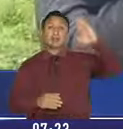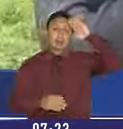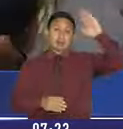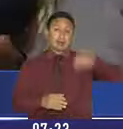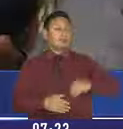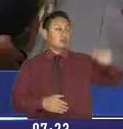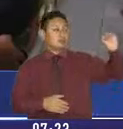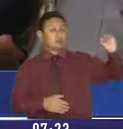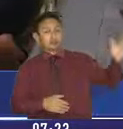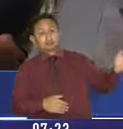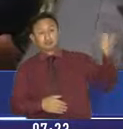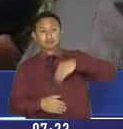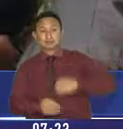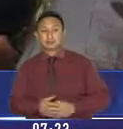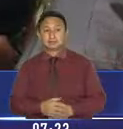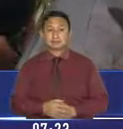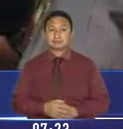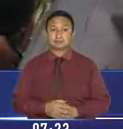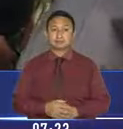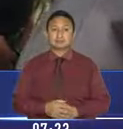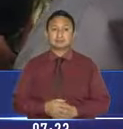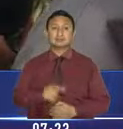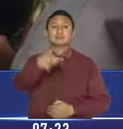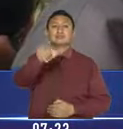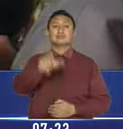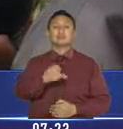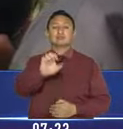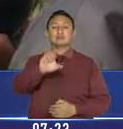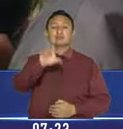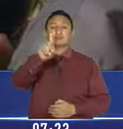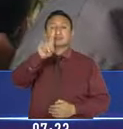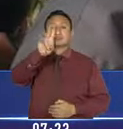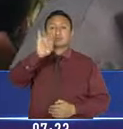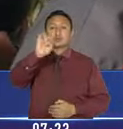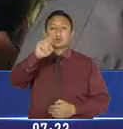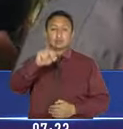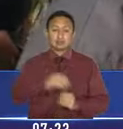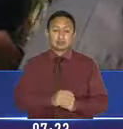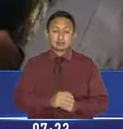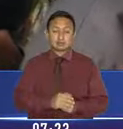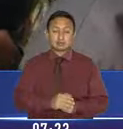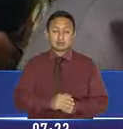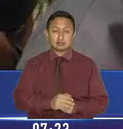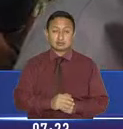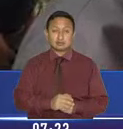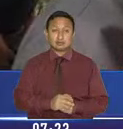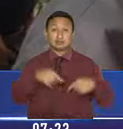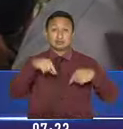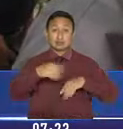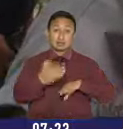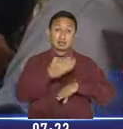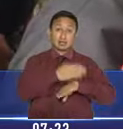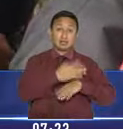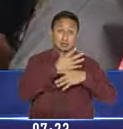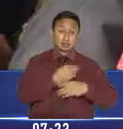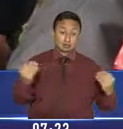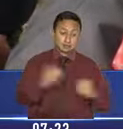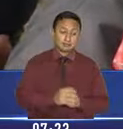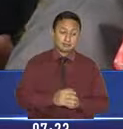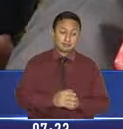al señor Edwin Santiago B.G., el mismo que se encontraba desaparecido desde el aluvión que tuvimos. Fue